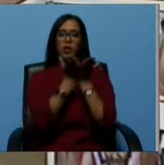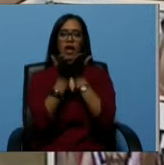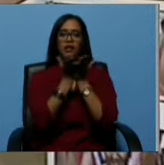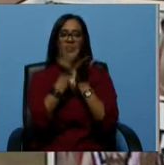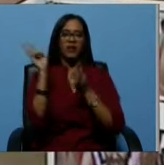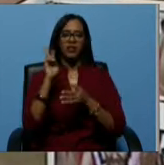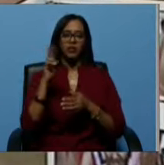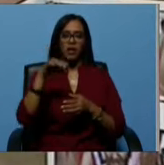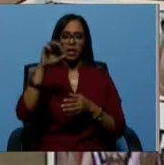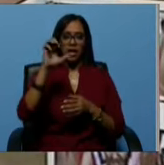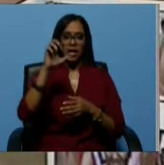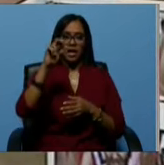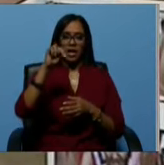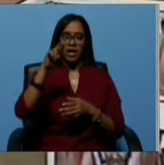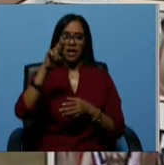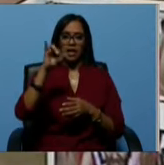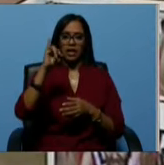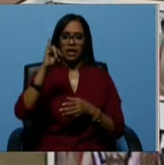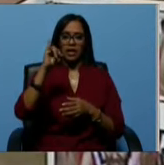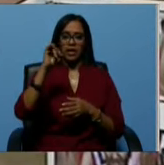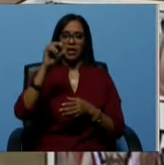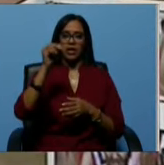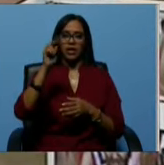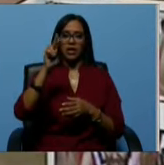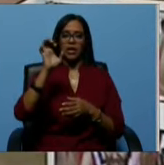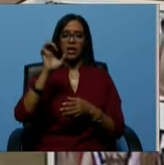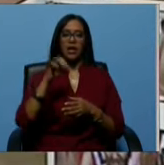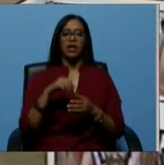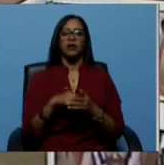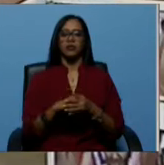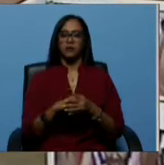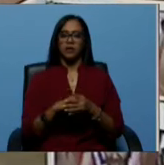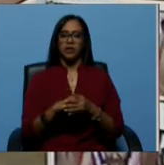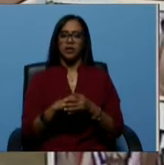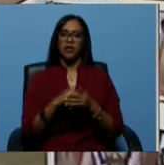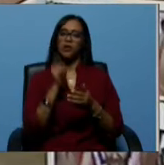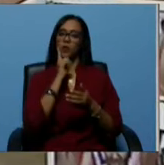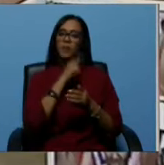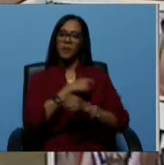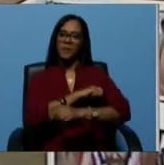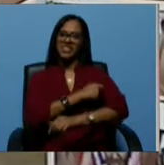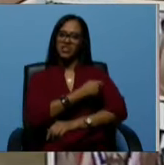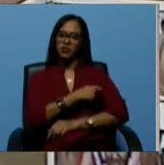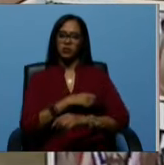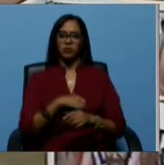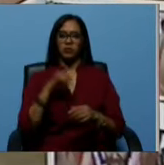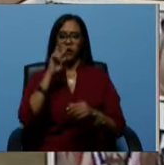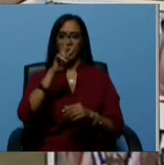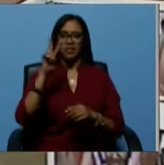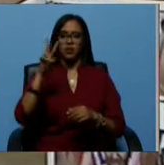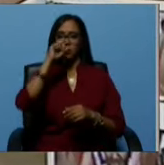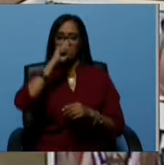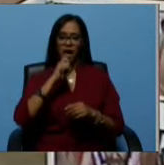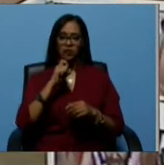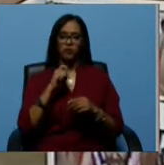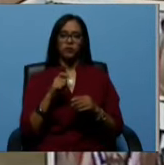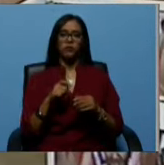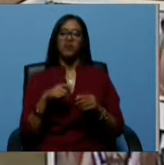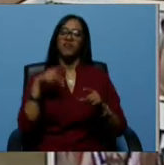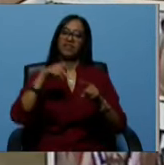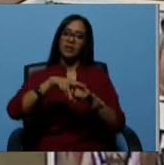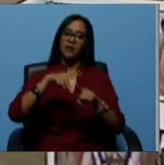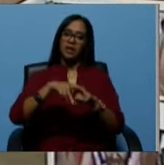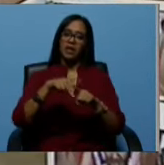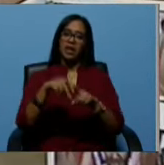Enrique Antonio Maza Carvajal, alias Pellizco, de 22 años, víctima de la violencia desencadenada